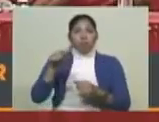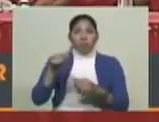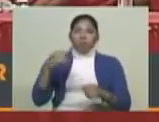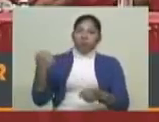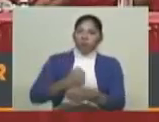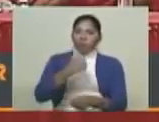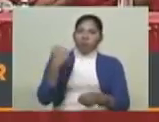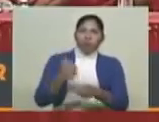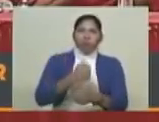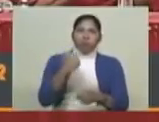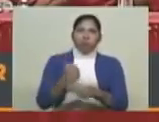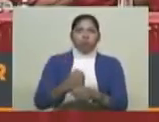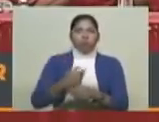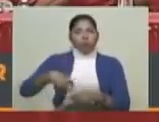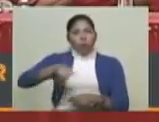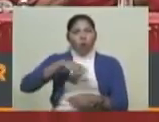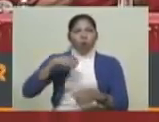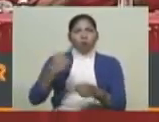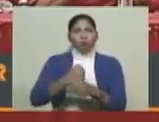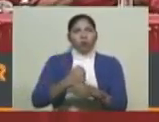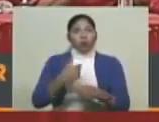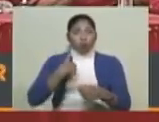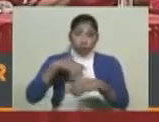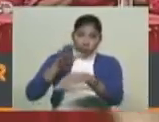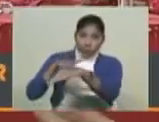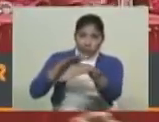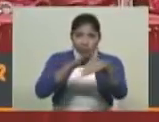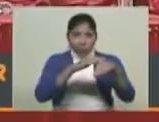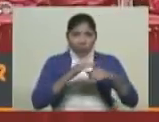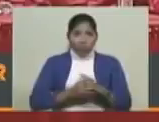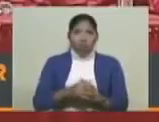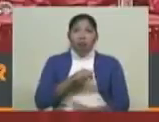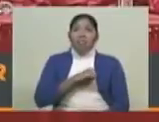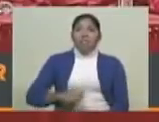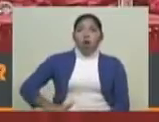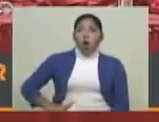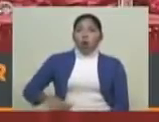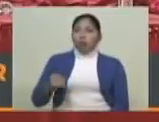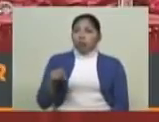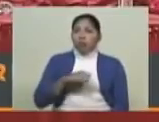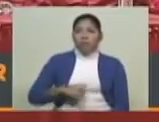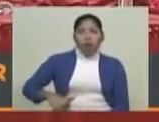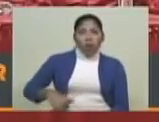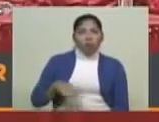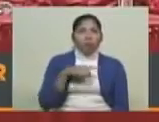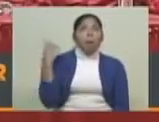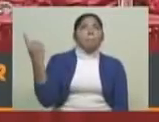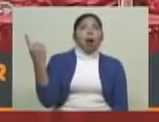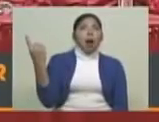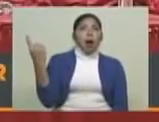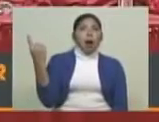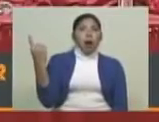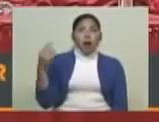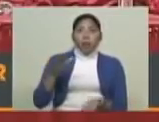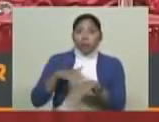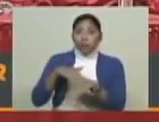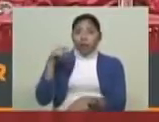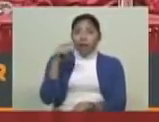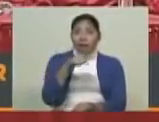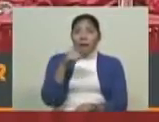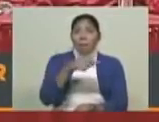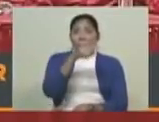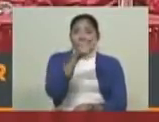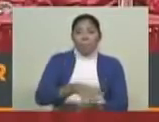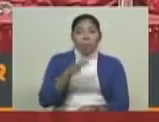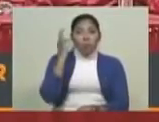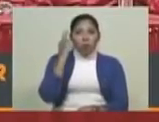trabajar. Miren, le voy a decir algo, los flojos están raspados porque esta señora es